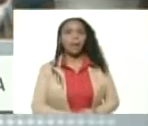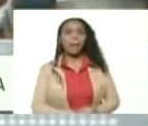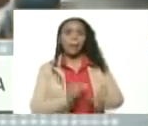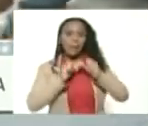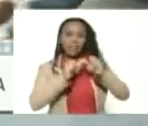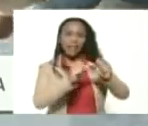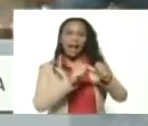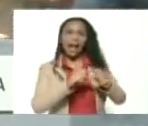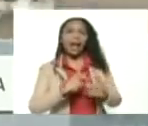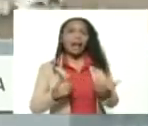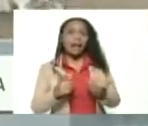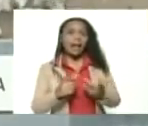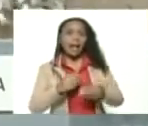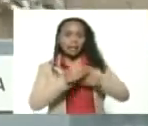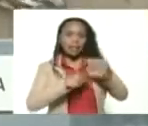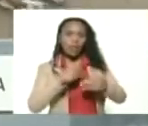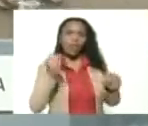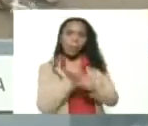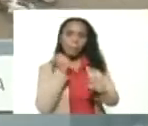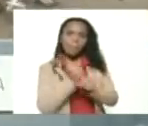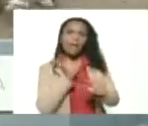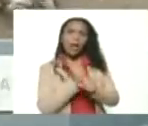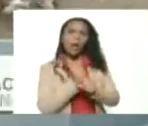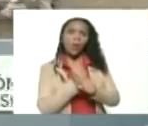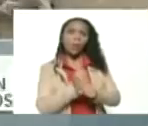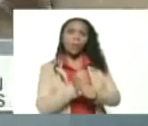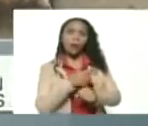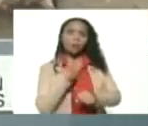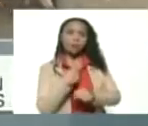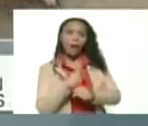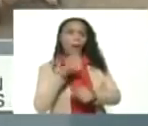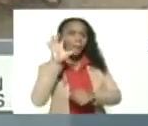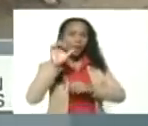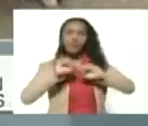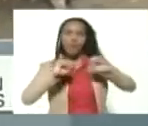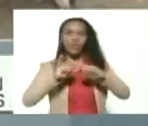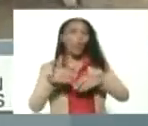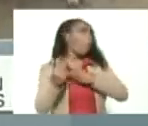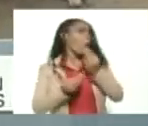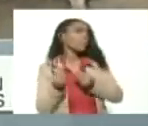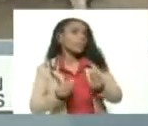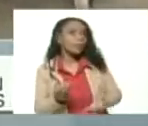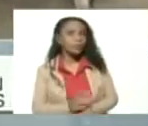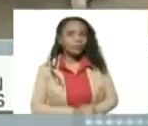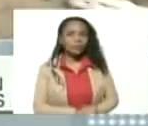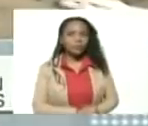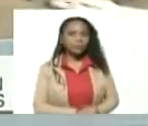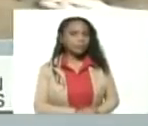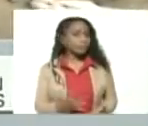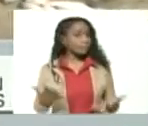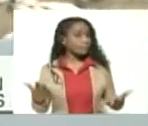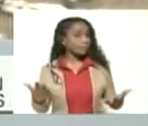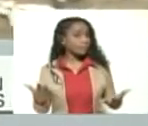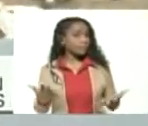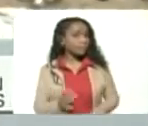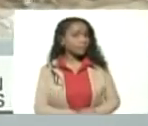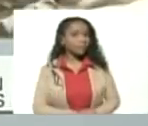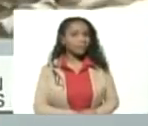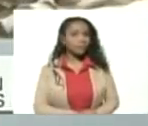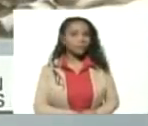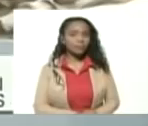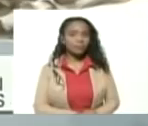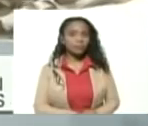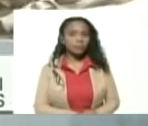mantener la generación de empleo, para mantener al país moviéndose? ¿Cómo hicimos? ¿Ah?